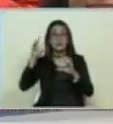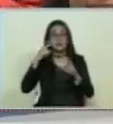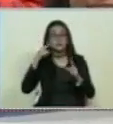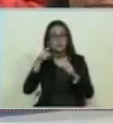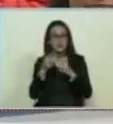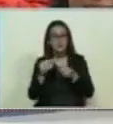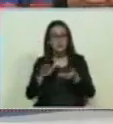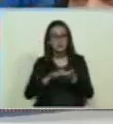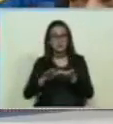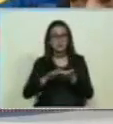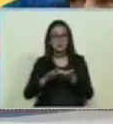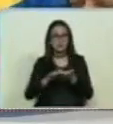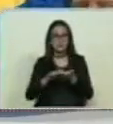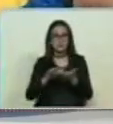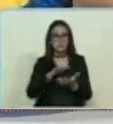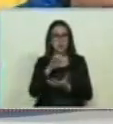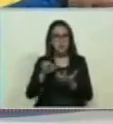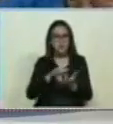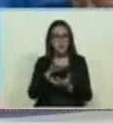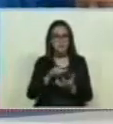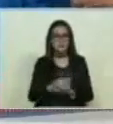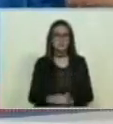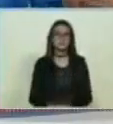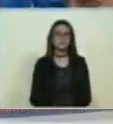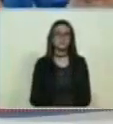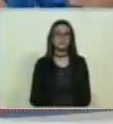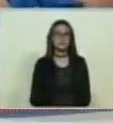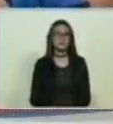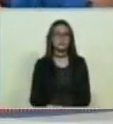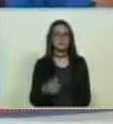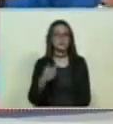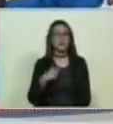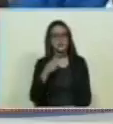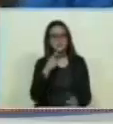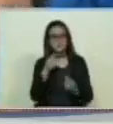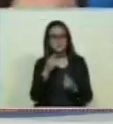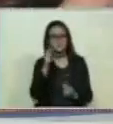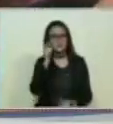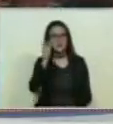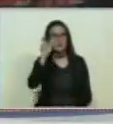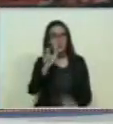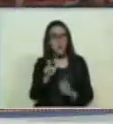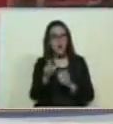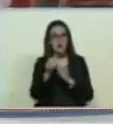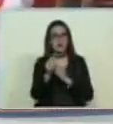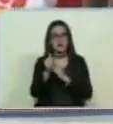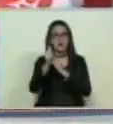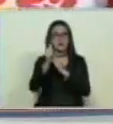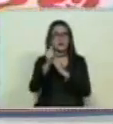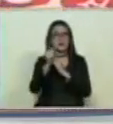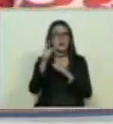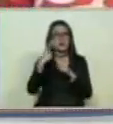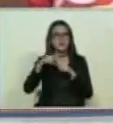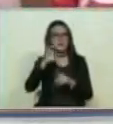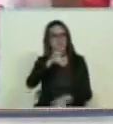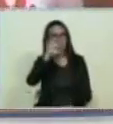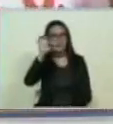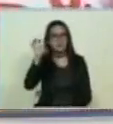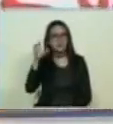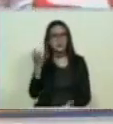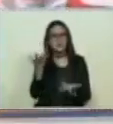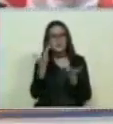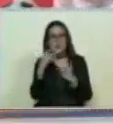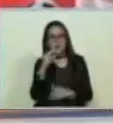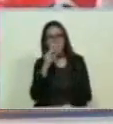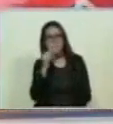y a la resolución de los problemas. Yo quiero que una de las brigadistas que estuvo liderizando todo este proceso en varios sectores cuente